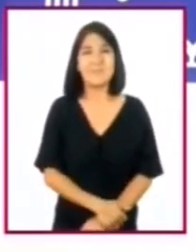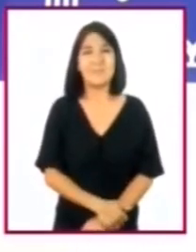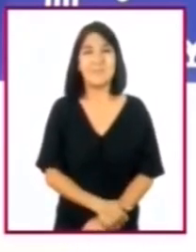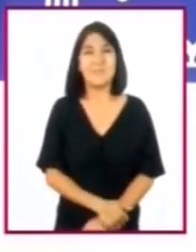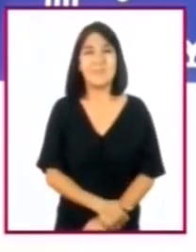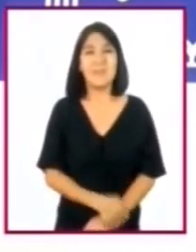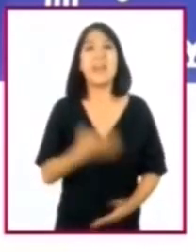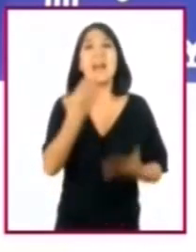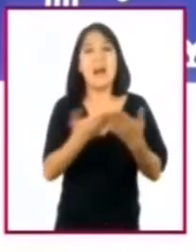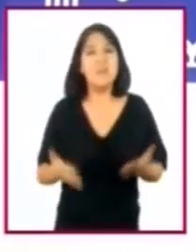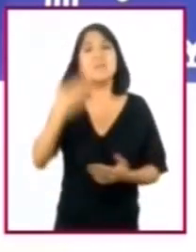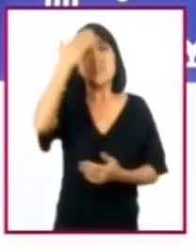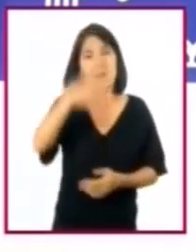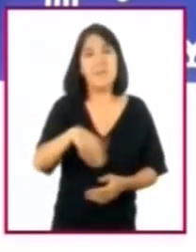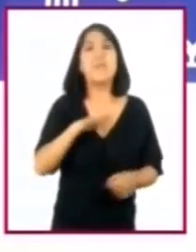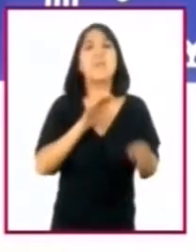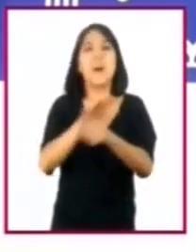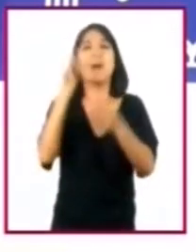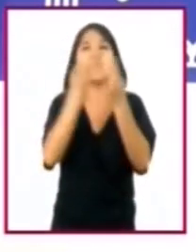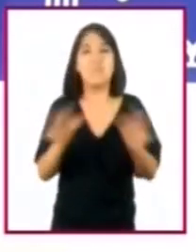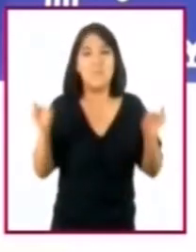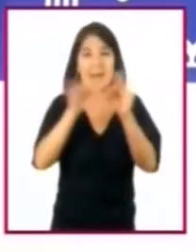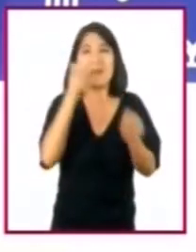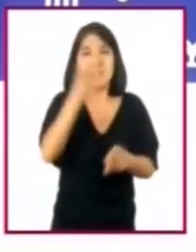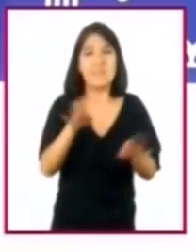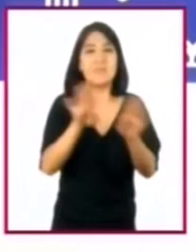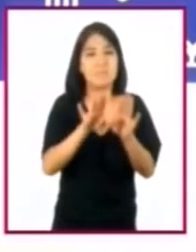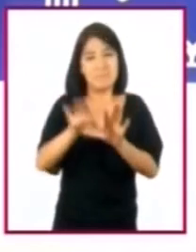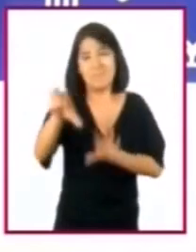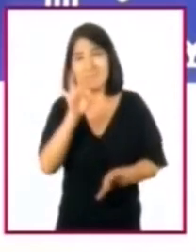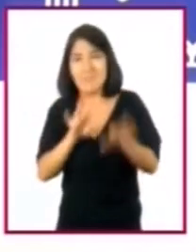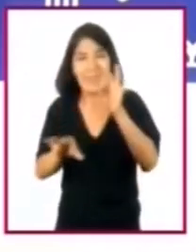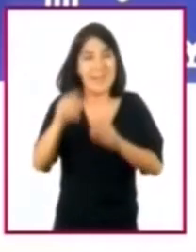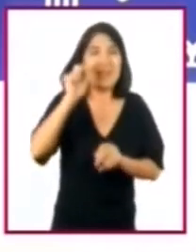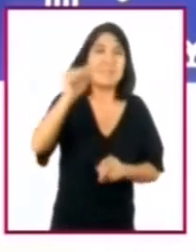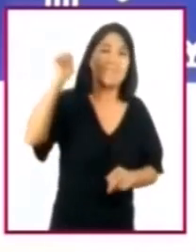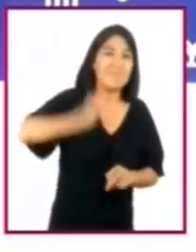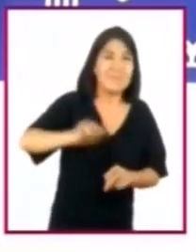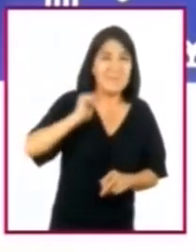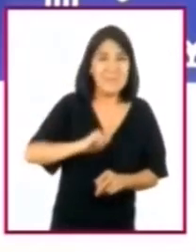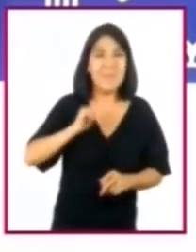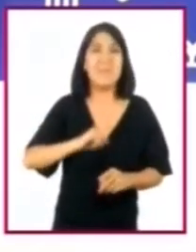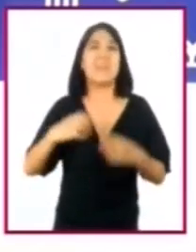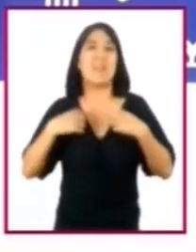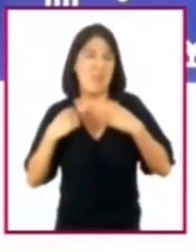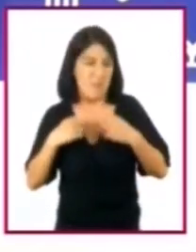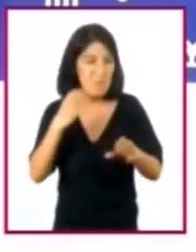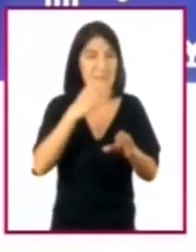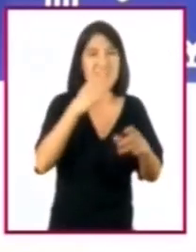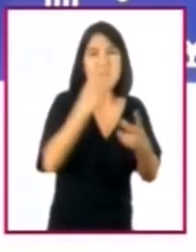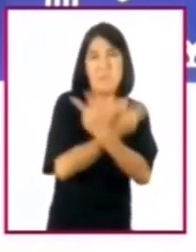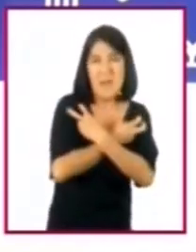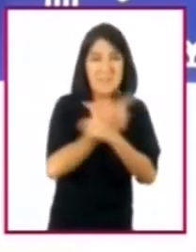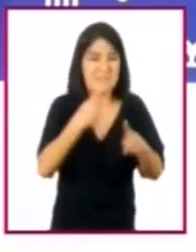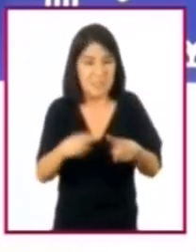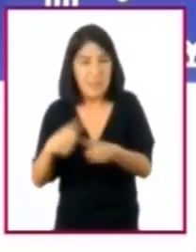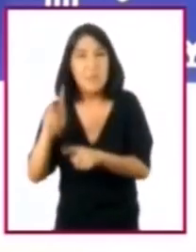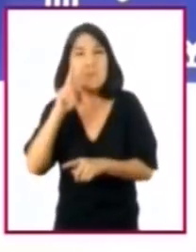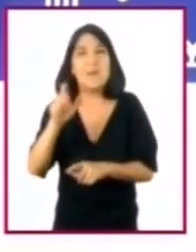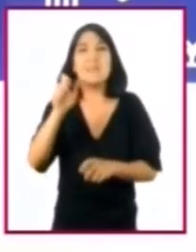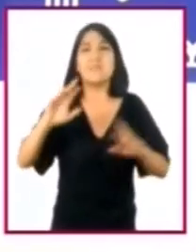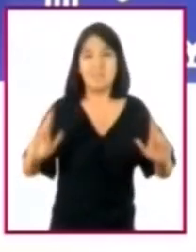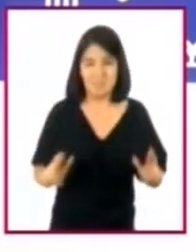Ahora sabemos la importancia que tienen los vestigios o restos del pasado para reconstruir la vida de cada civilización y para conocer